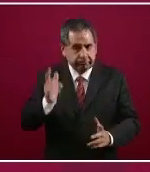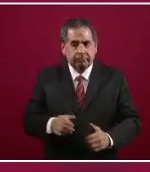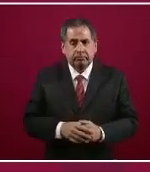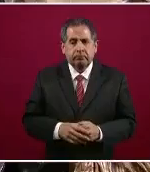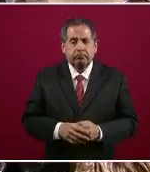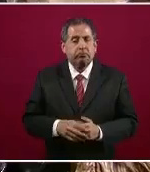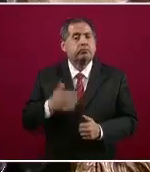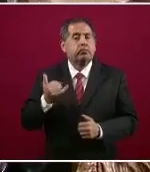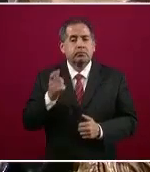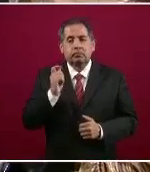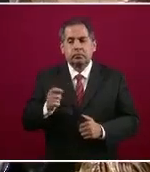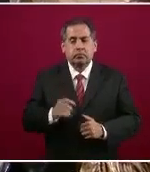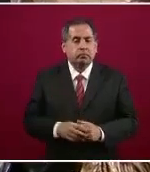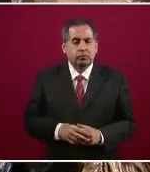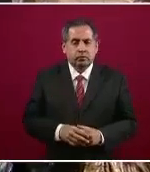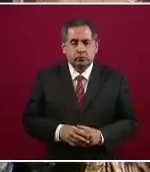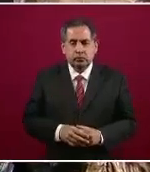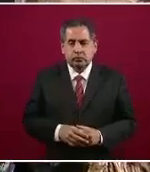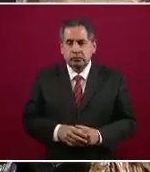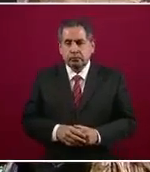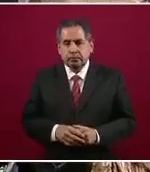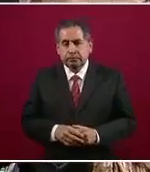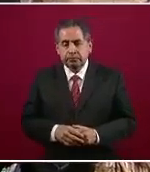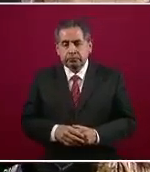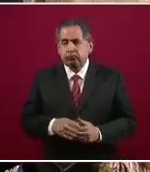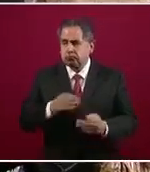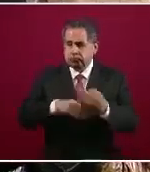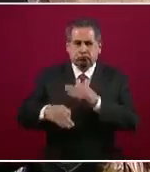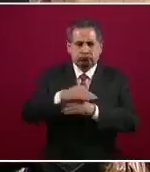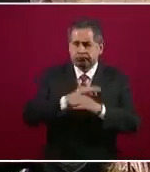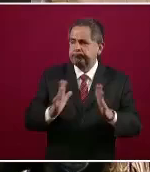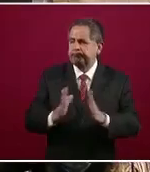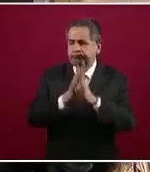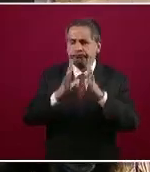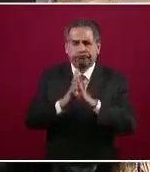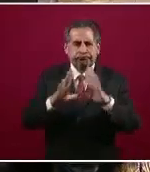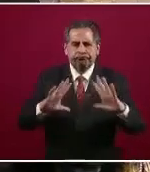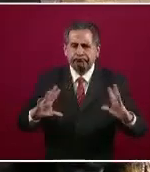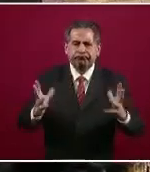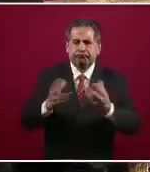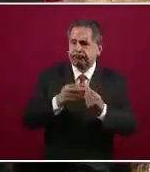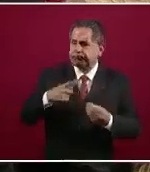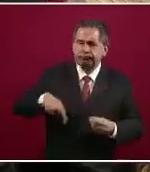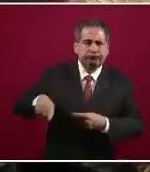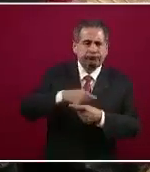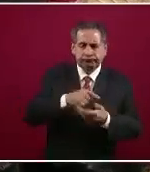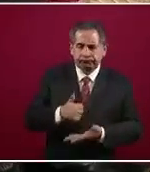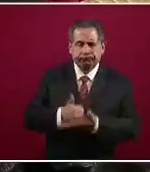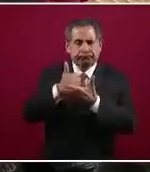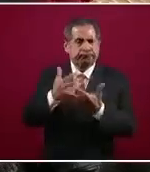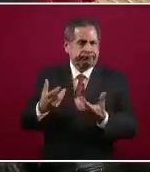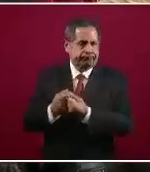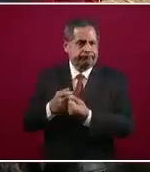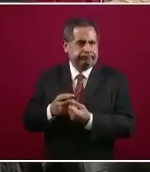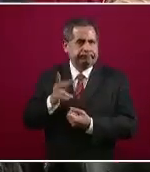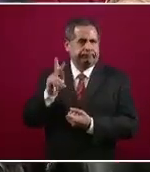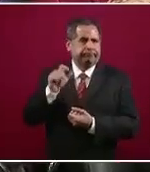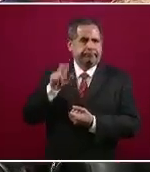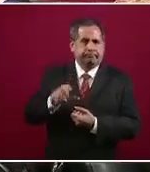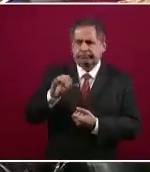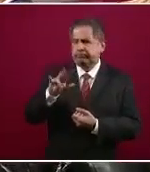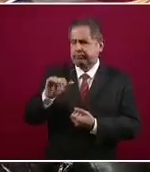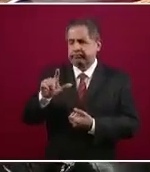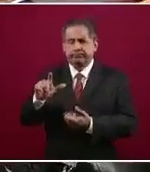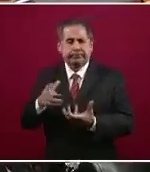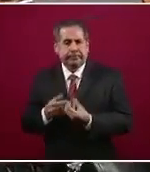y que todos estemos participando, que todos ayudemos. Nosotros estamos haciendo lo